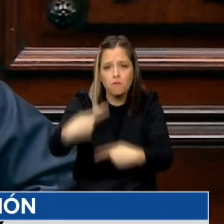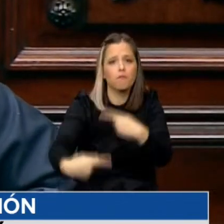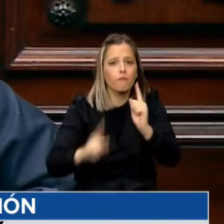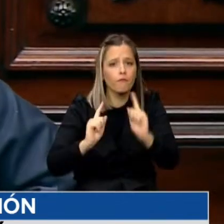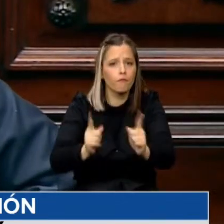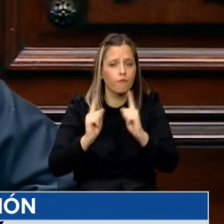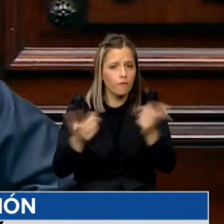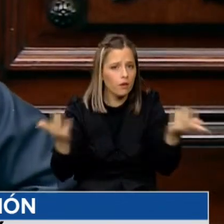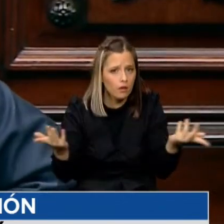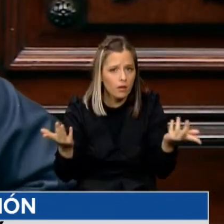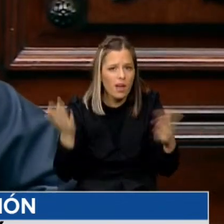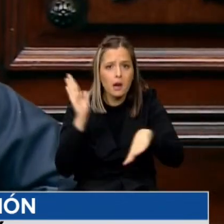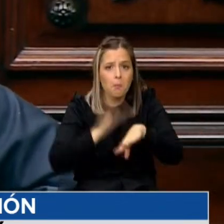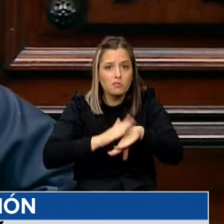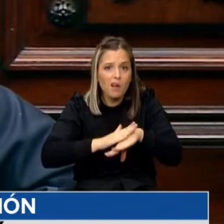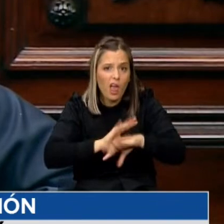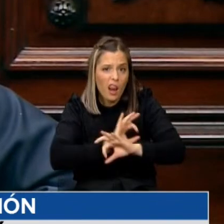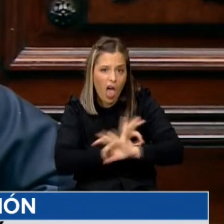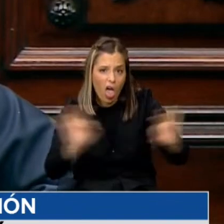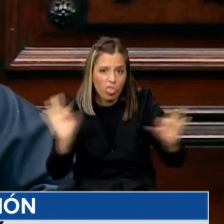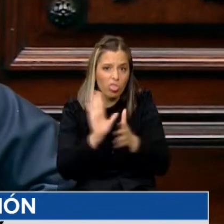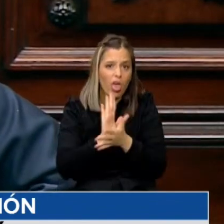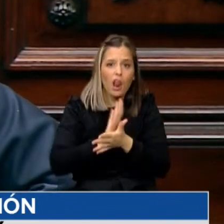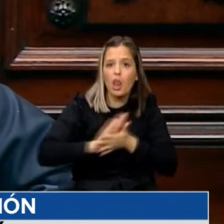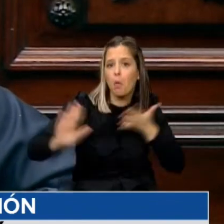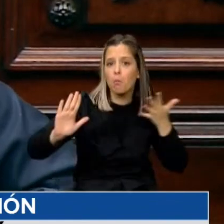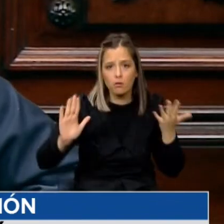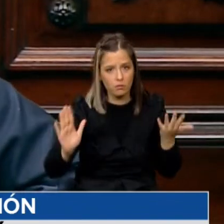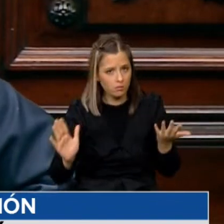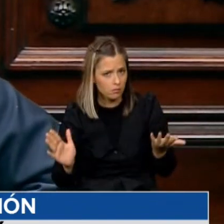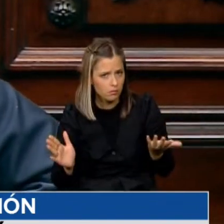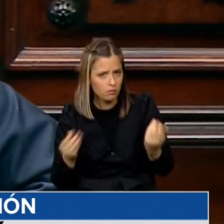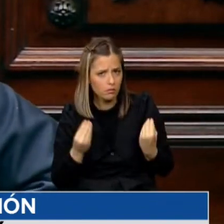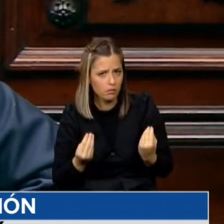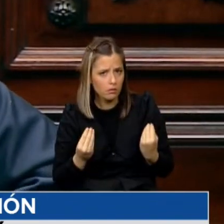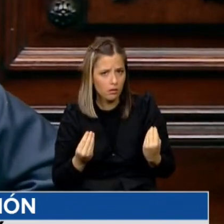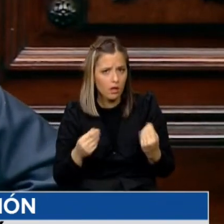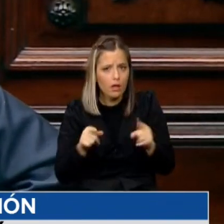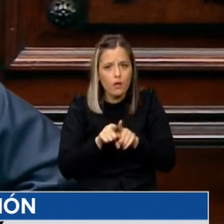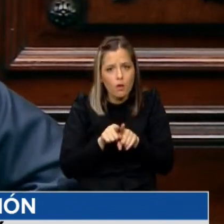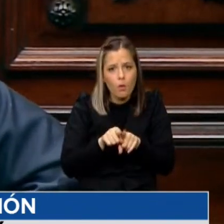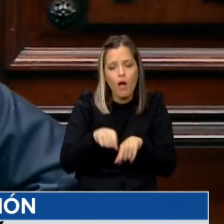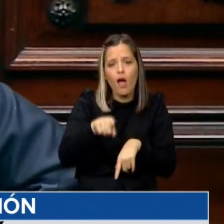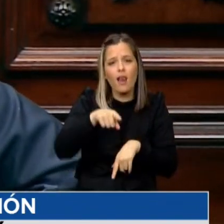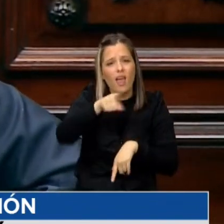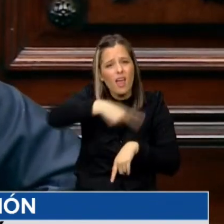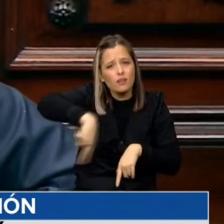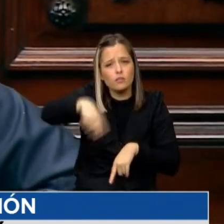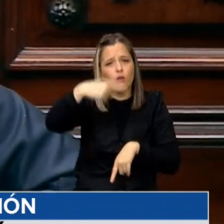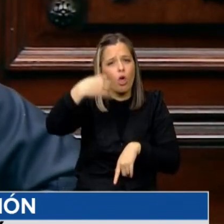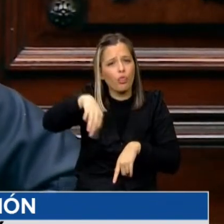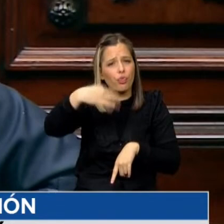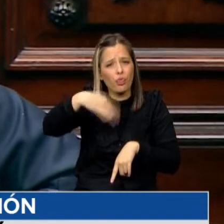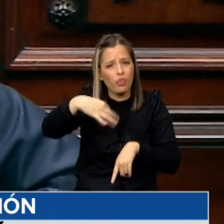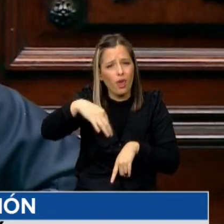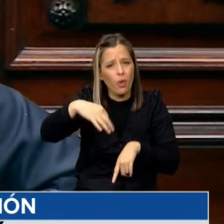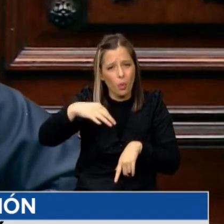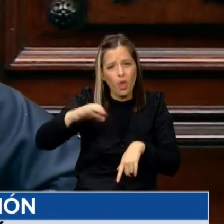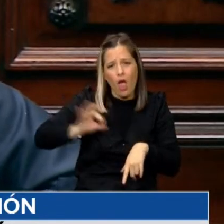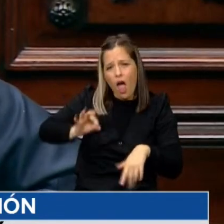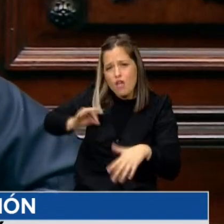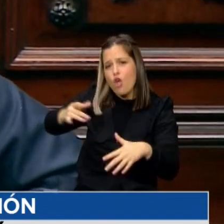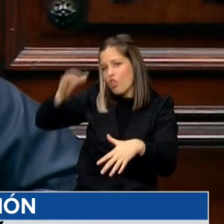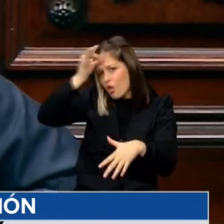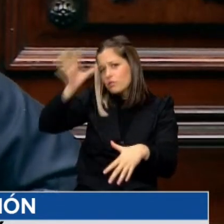No tienen ninguna responsabilidad. ¿No creen que el solo hecho de haber sido responsables en la gestión durante todo este